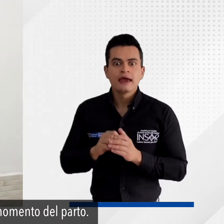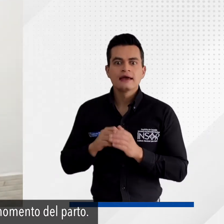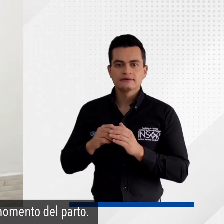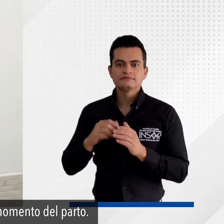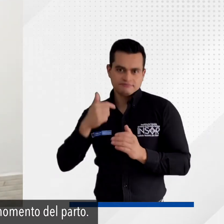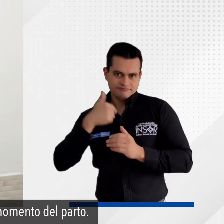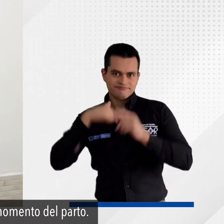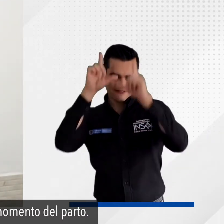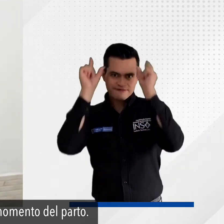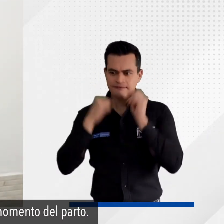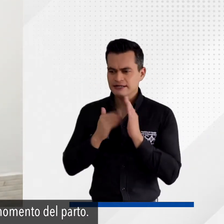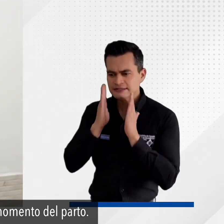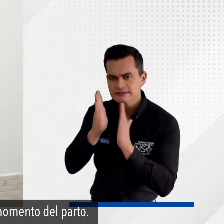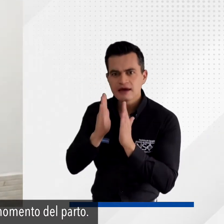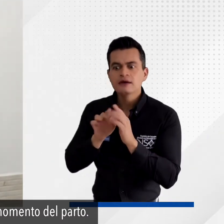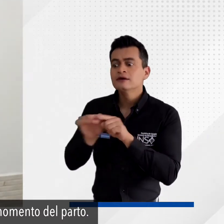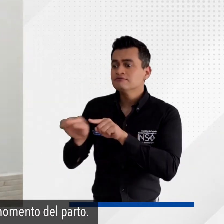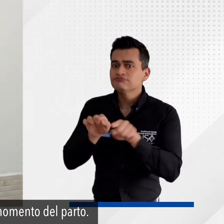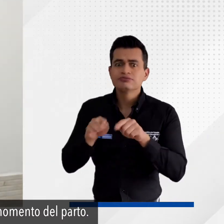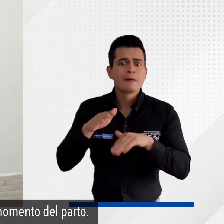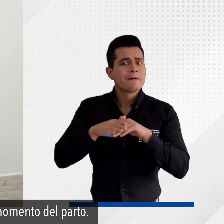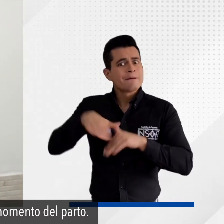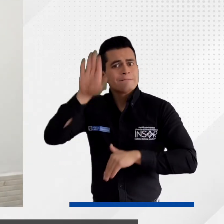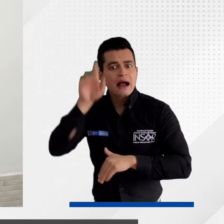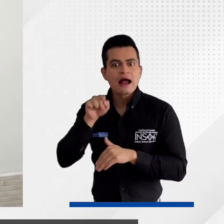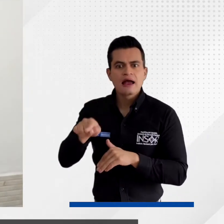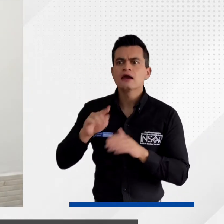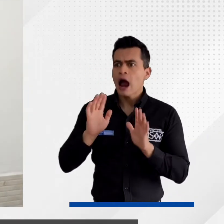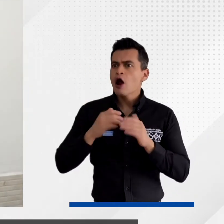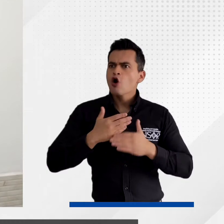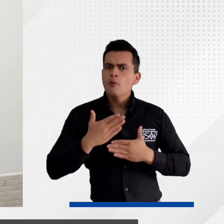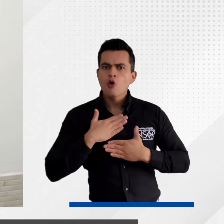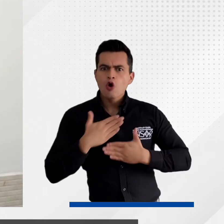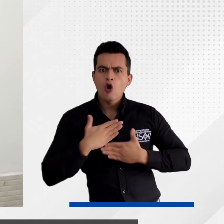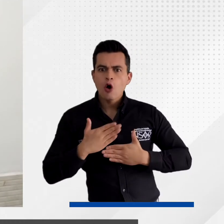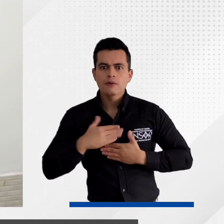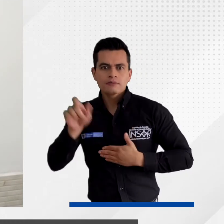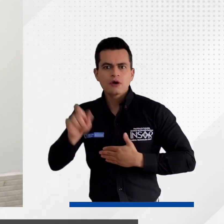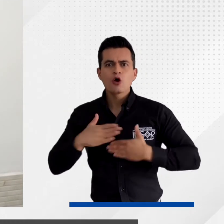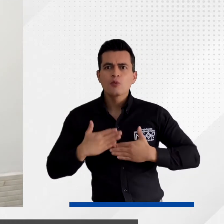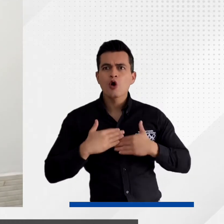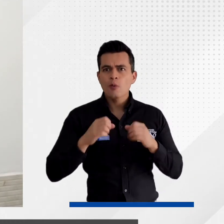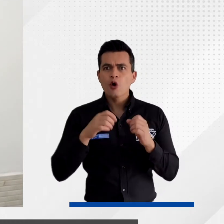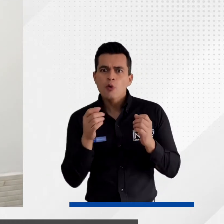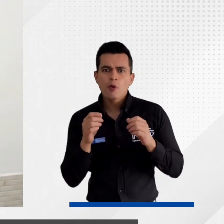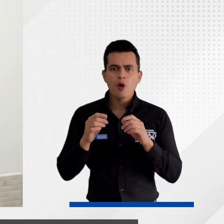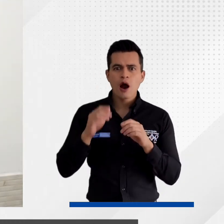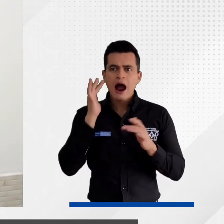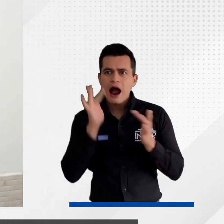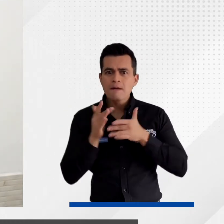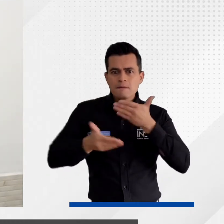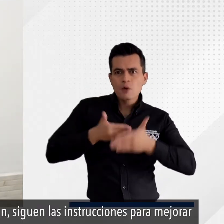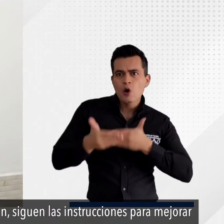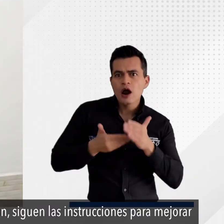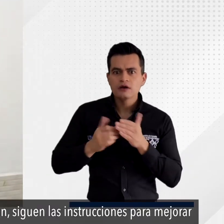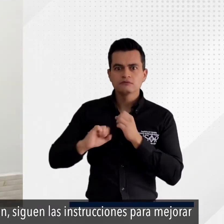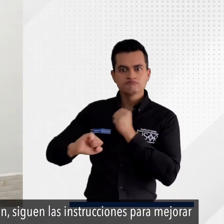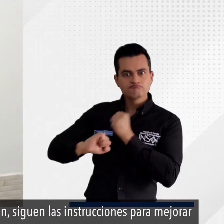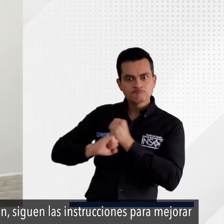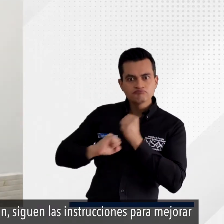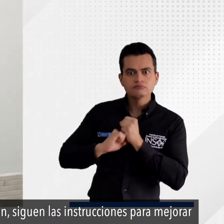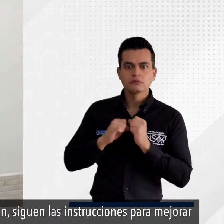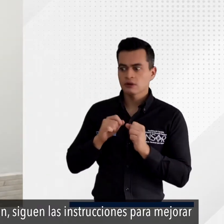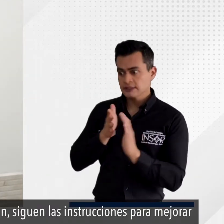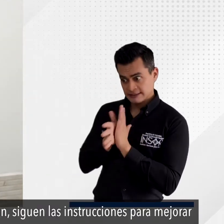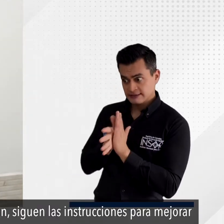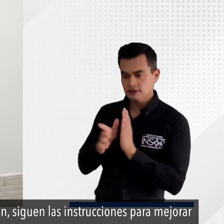definitivamente pacientes más colaboradores creo que no he podido encontrar en todo mi trayecto profesional. Personas